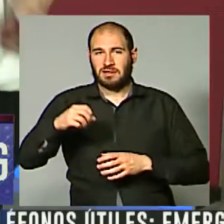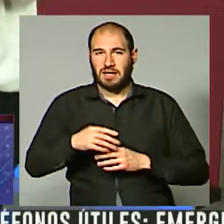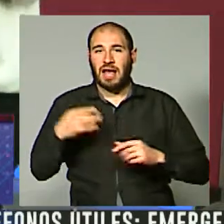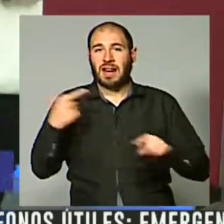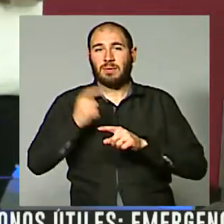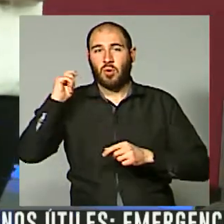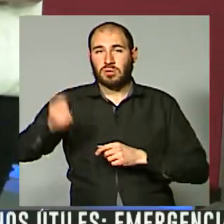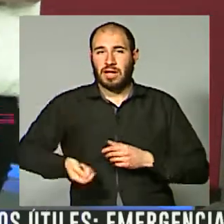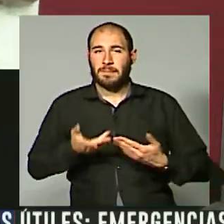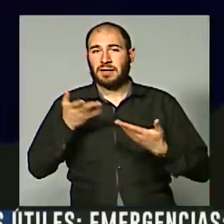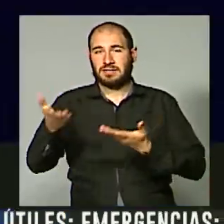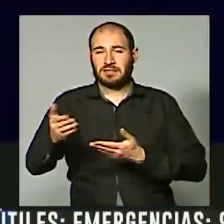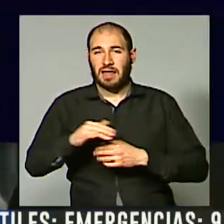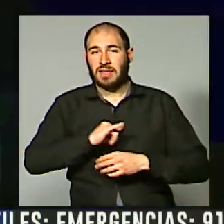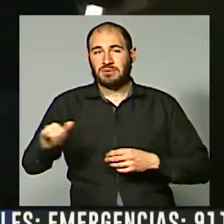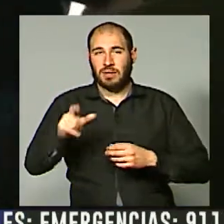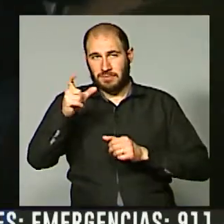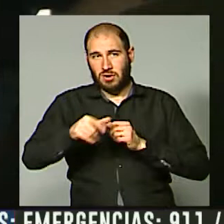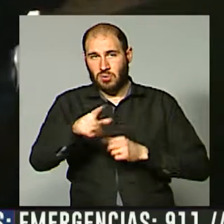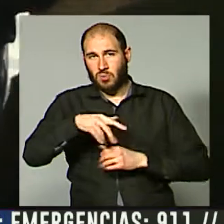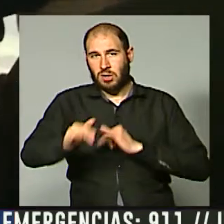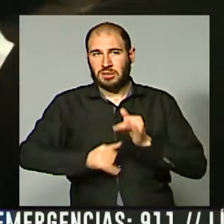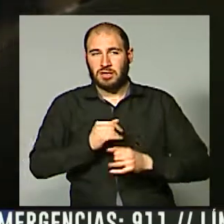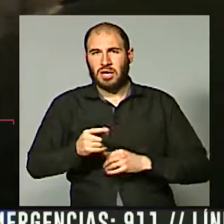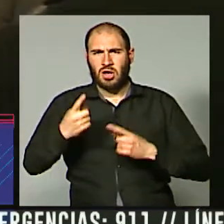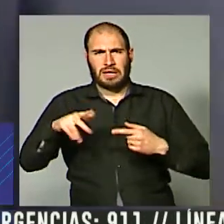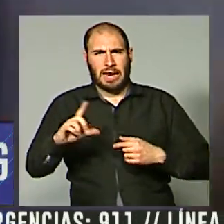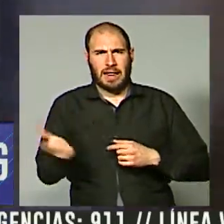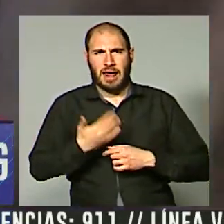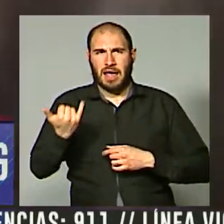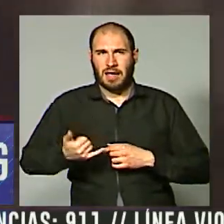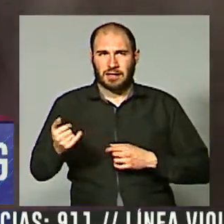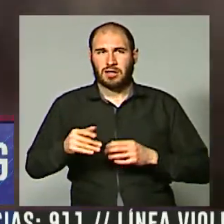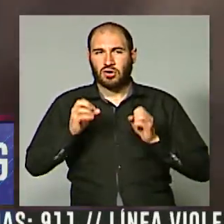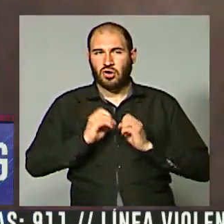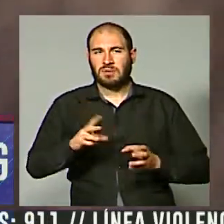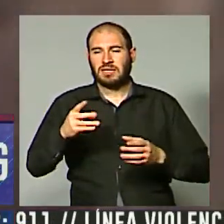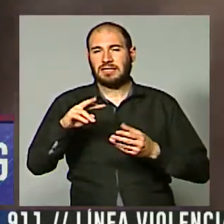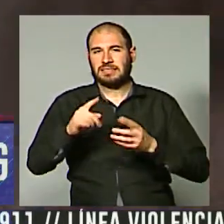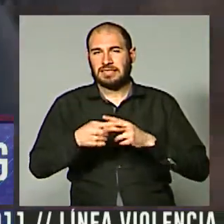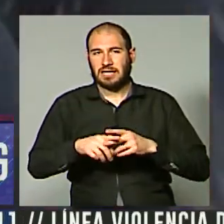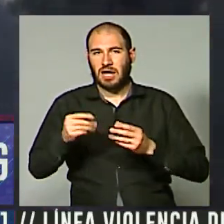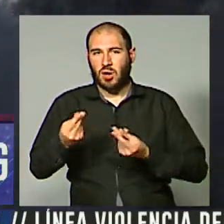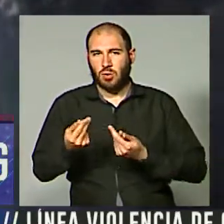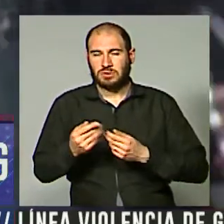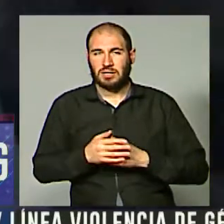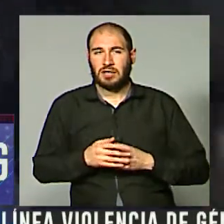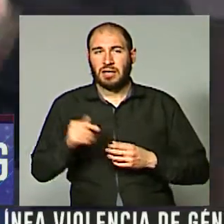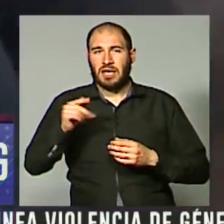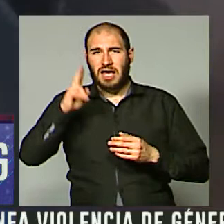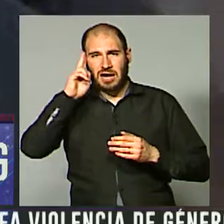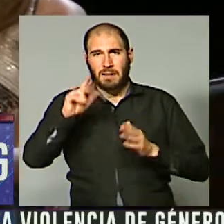reclamo judicial que fue presentado, los denunciantes aseguran que hubo irregularidades cuando se comenzó a utilizar la técnica y que se realizó sin respetar